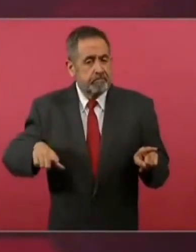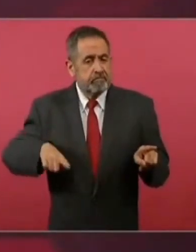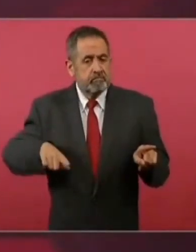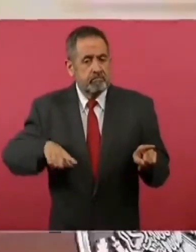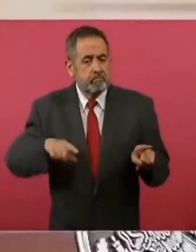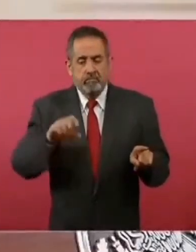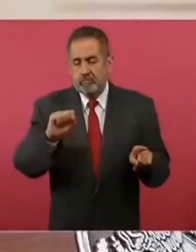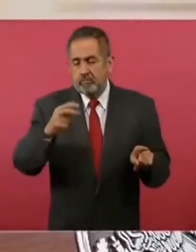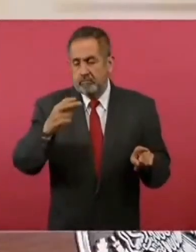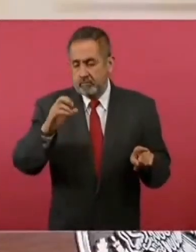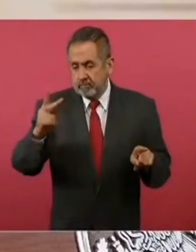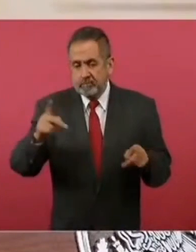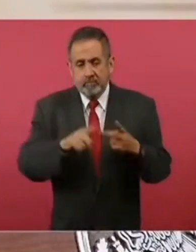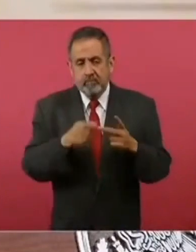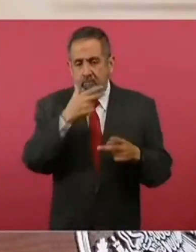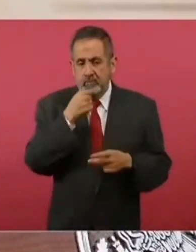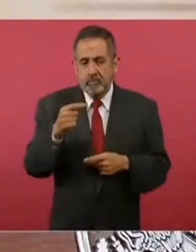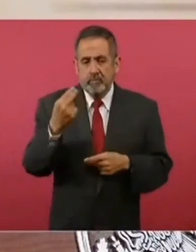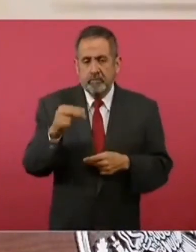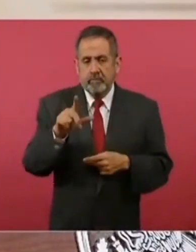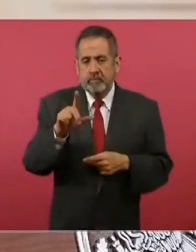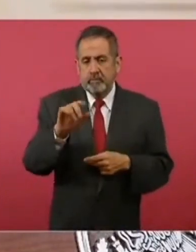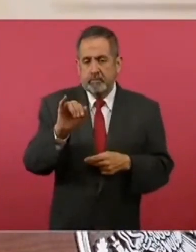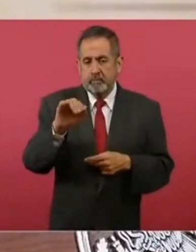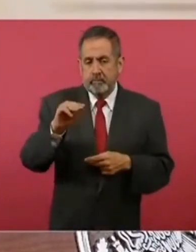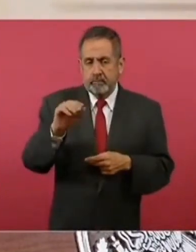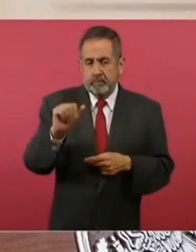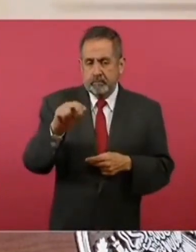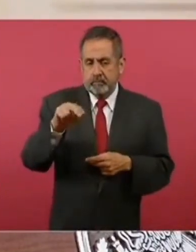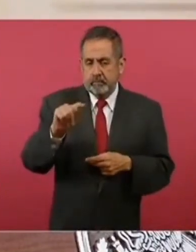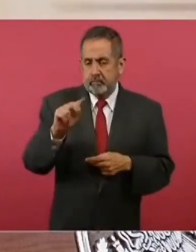por Hacienda, por Limantur.